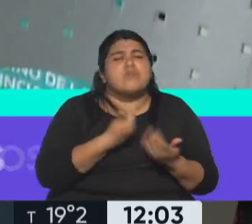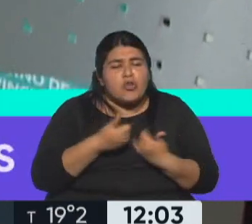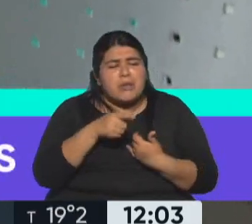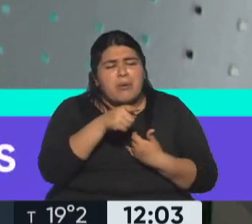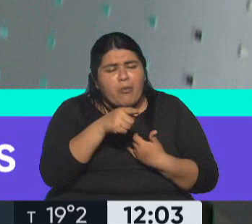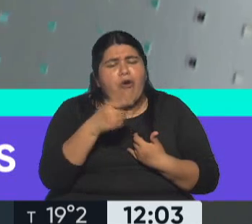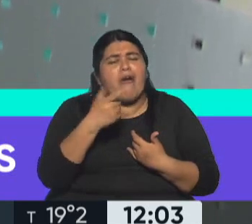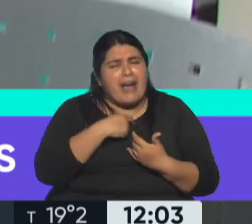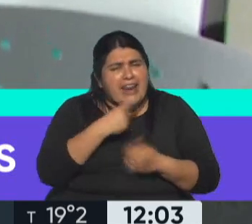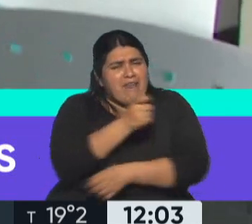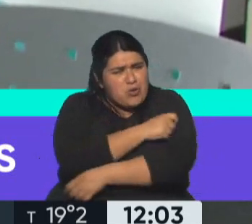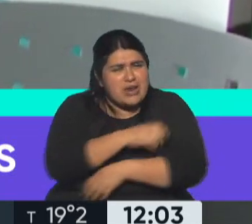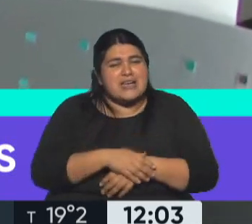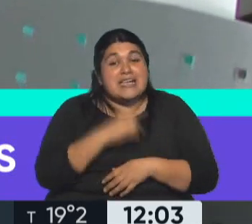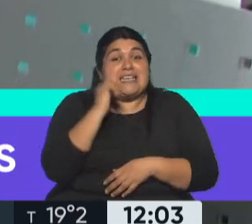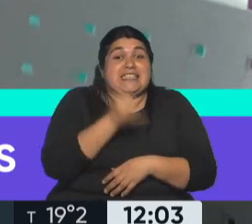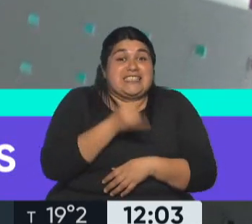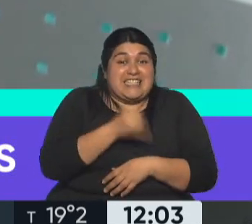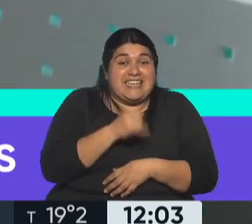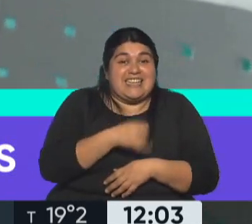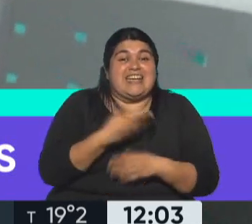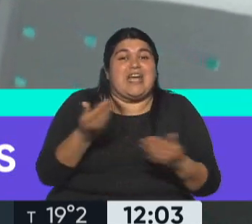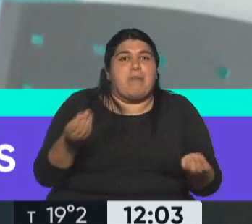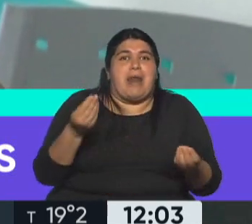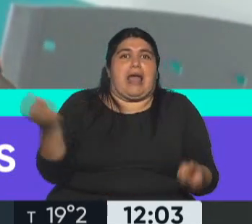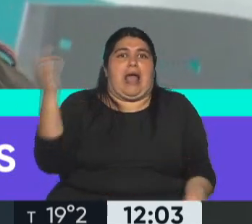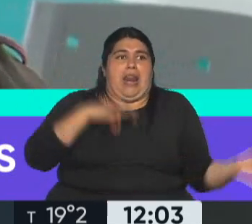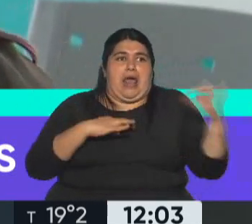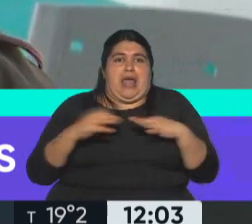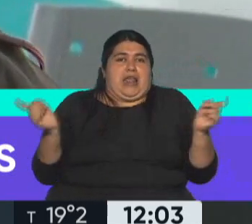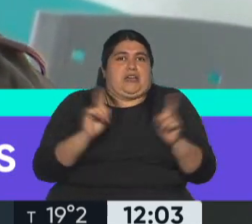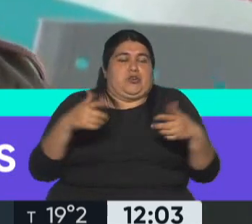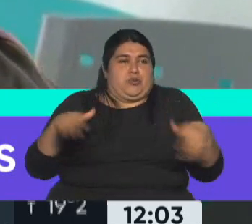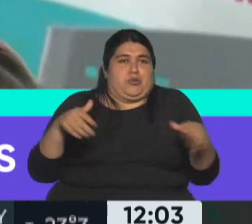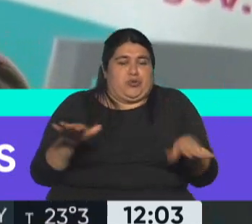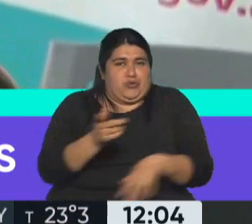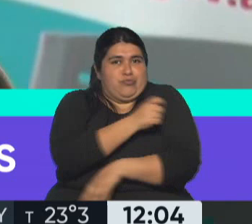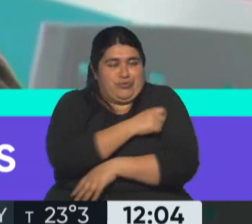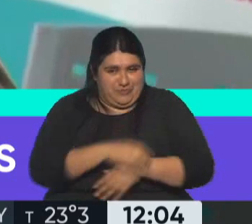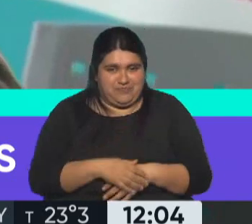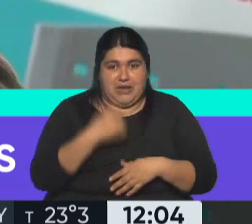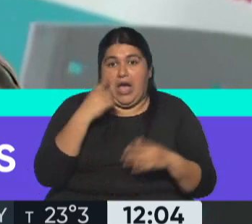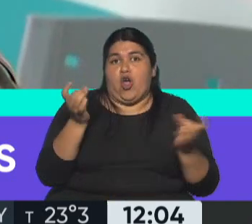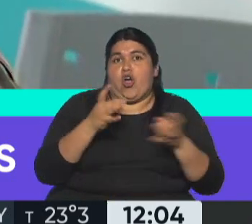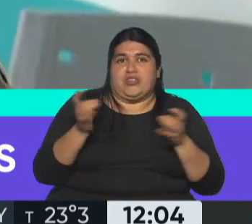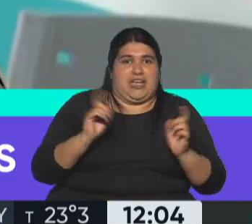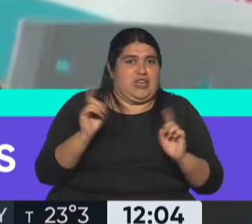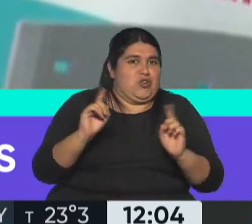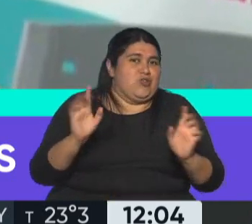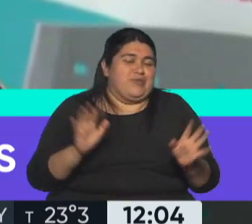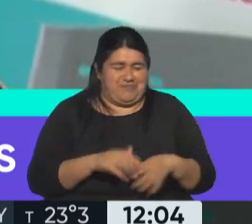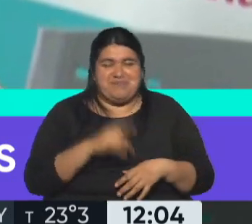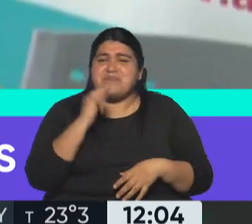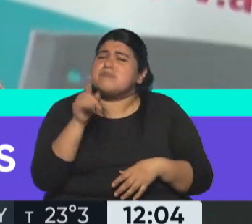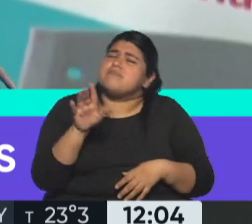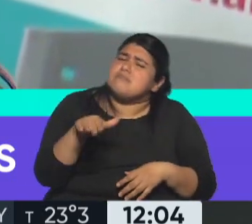vacunarte? Sí, para que no me entren los bichos. Claro, y no te contagies. Sí. Ajá.